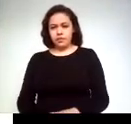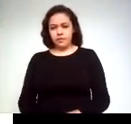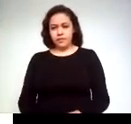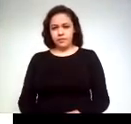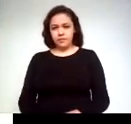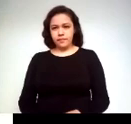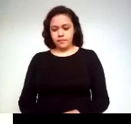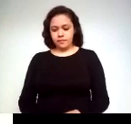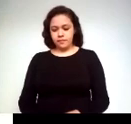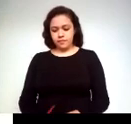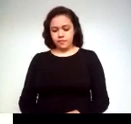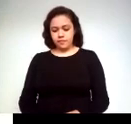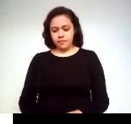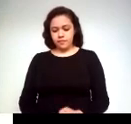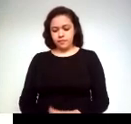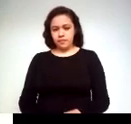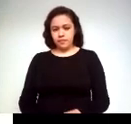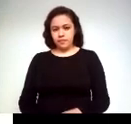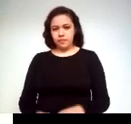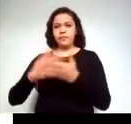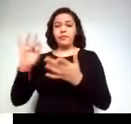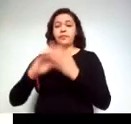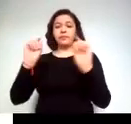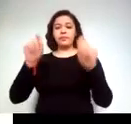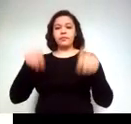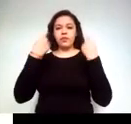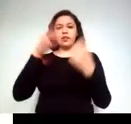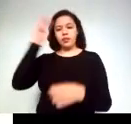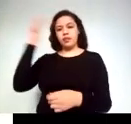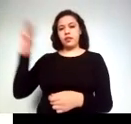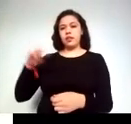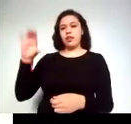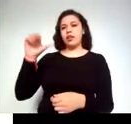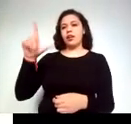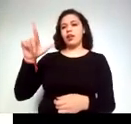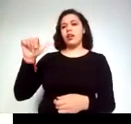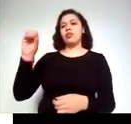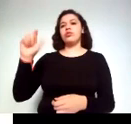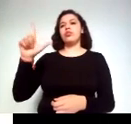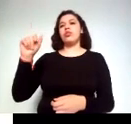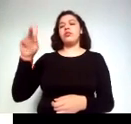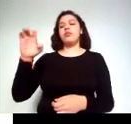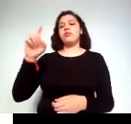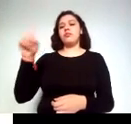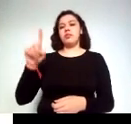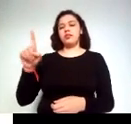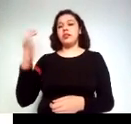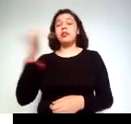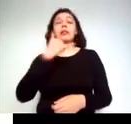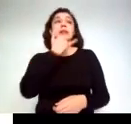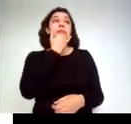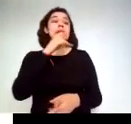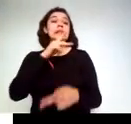Exacto. Perfecto. Bueno, pues muchas gracias. Cedemos la palabra al maestro Carlos López Boch. Perdón, Adán, nada más si nos